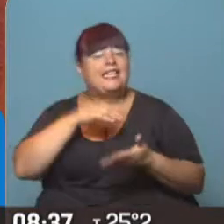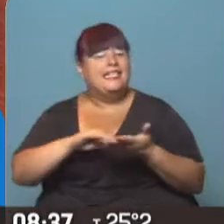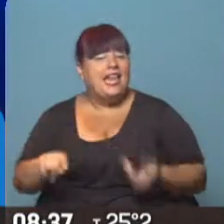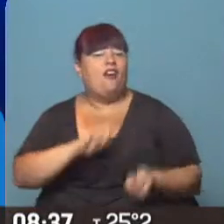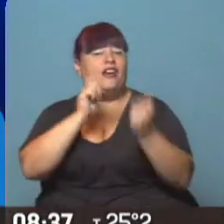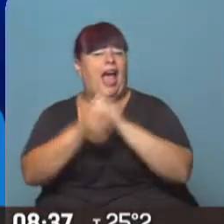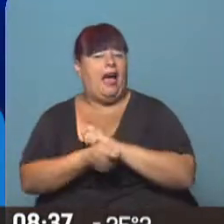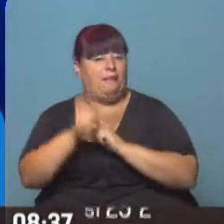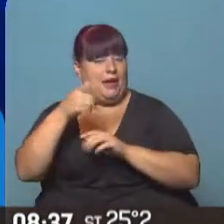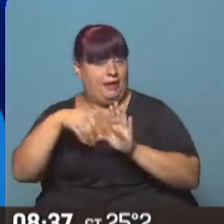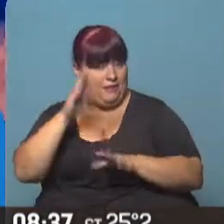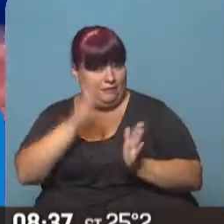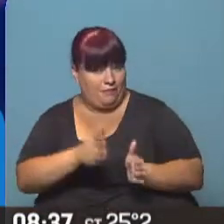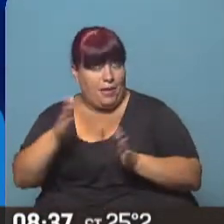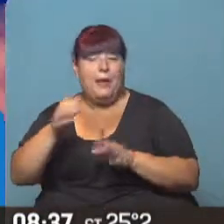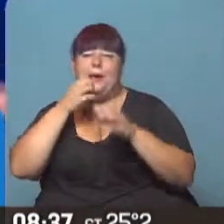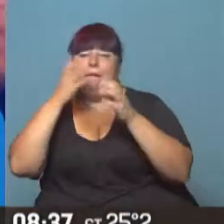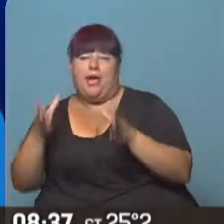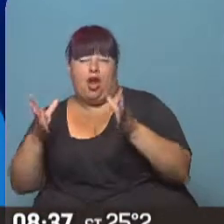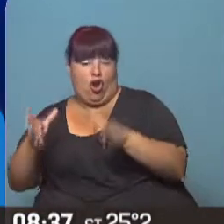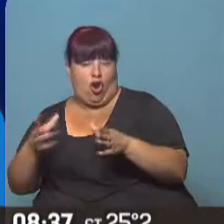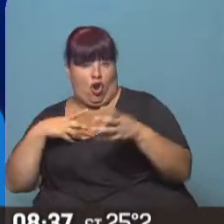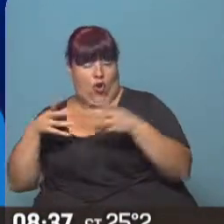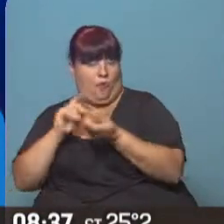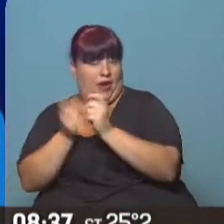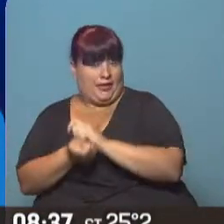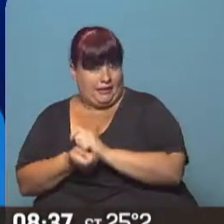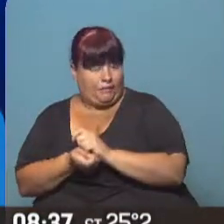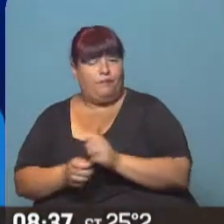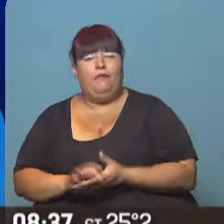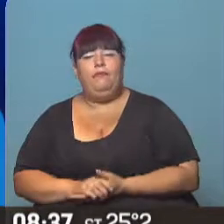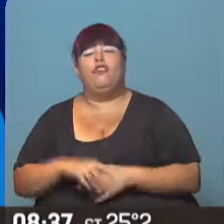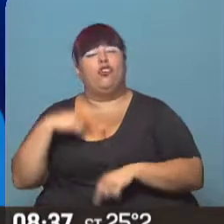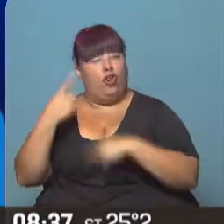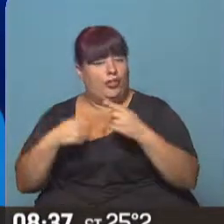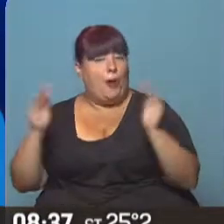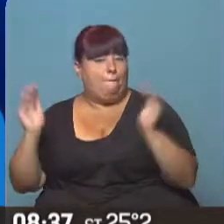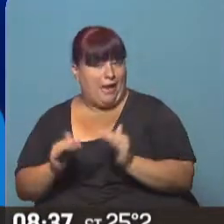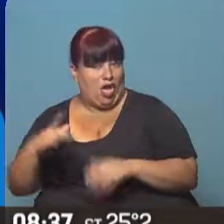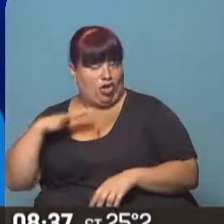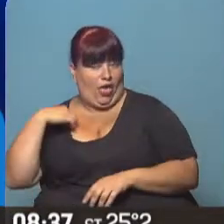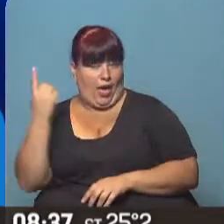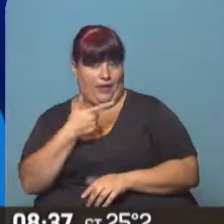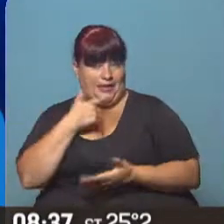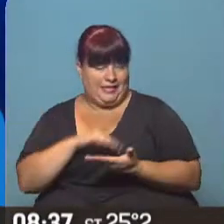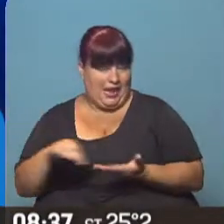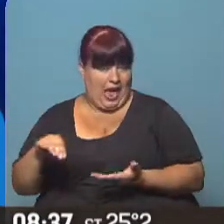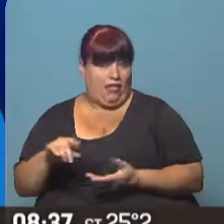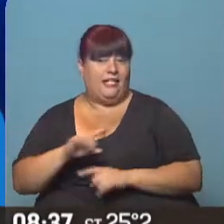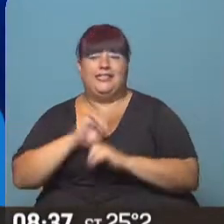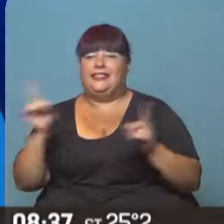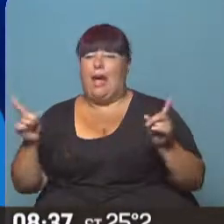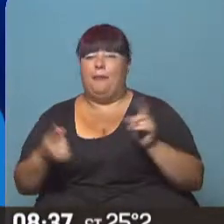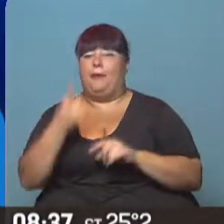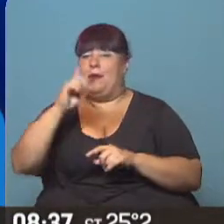renueva por tercios. Claro. Entonces mejoramos en el tercio que se renovó. Seguimos siendo minoría. Ni siquiera somos